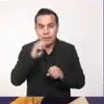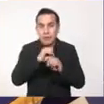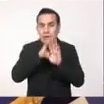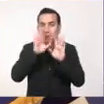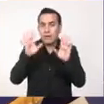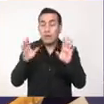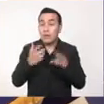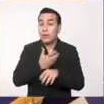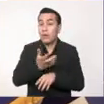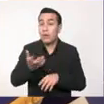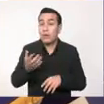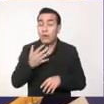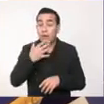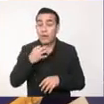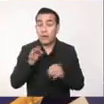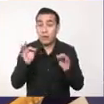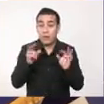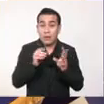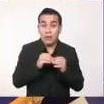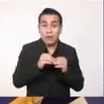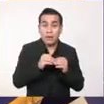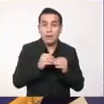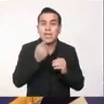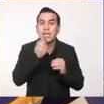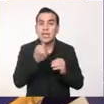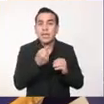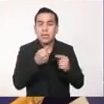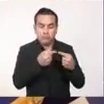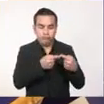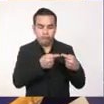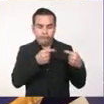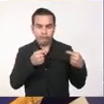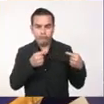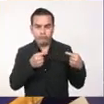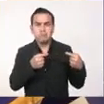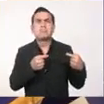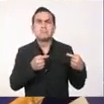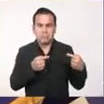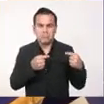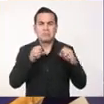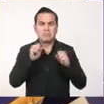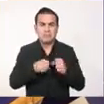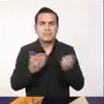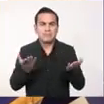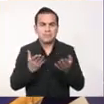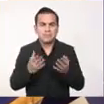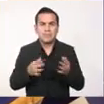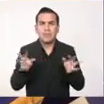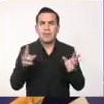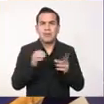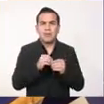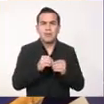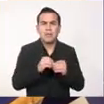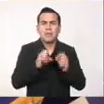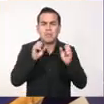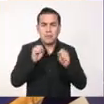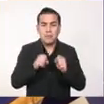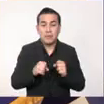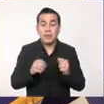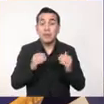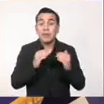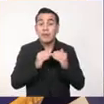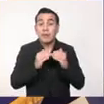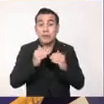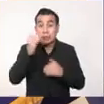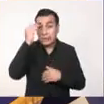su justa definición. Se reunieron con la oposición, que tienen derecho a reunirse con la oposición. Hombre, reúnanse 100 veces con la oposición, pero